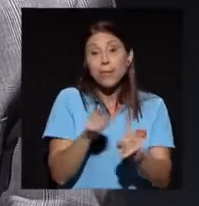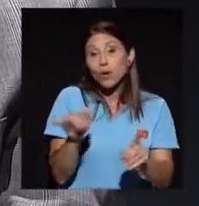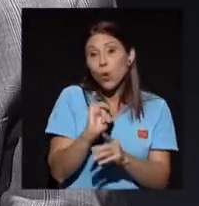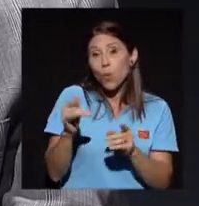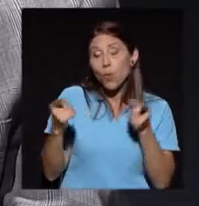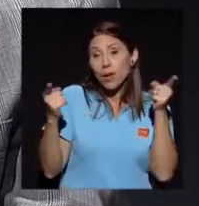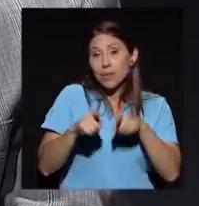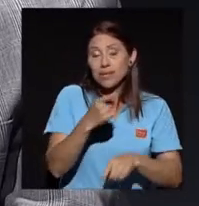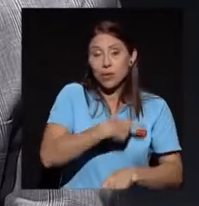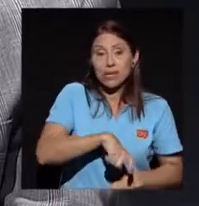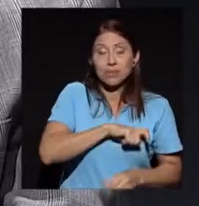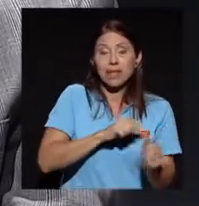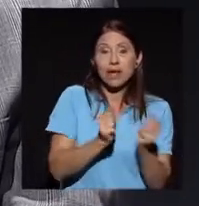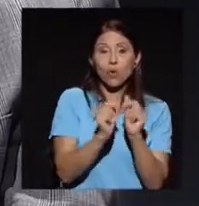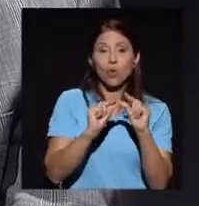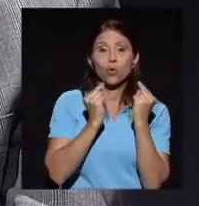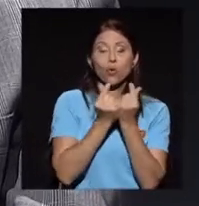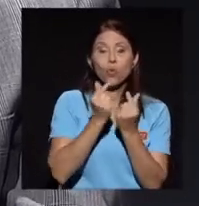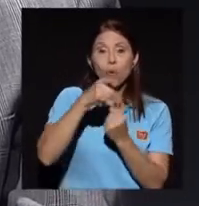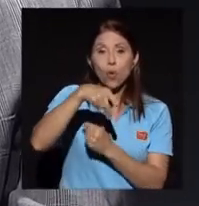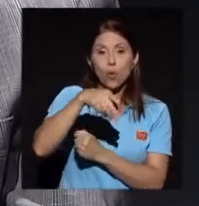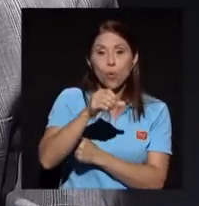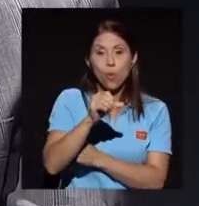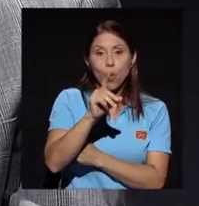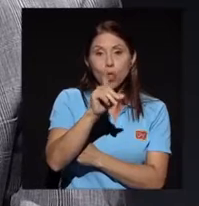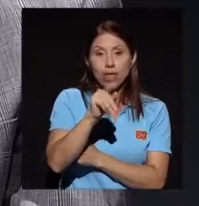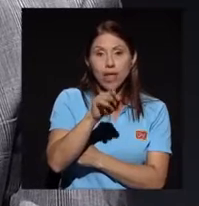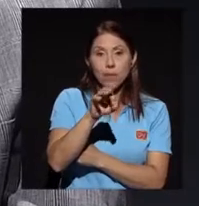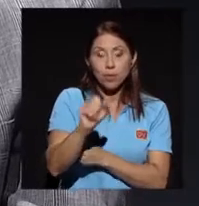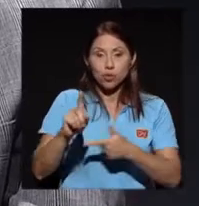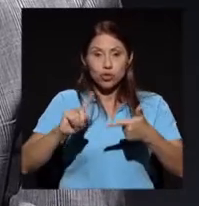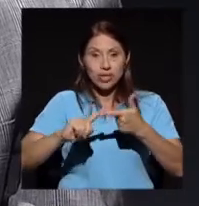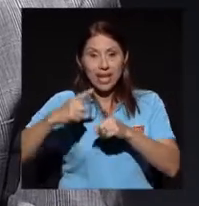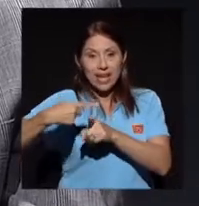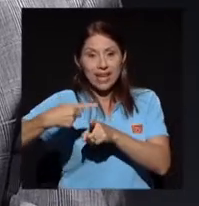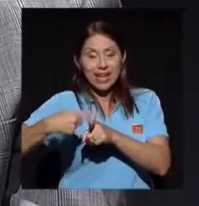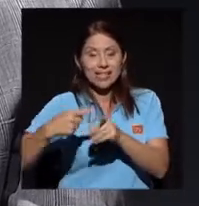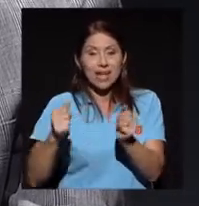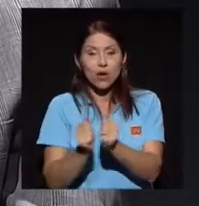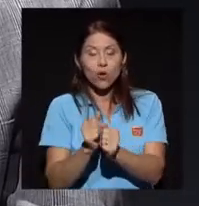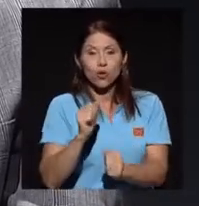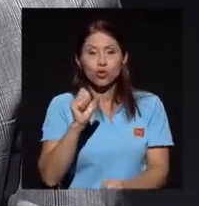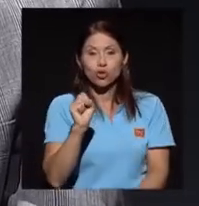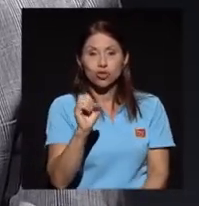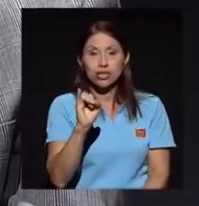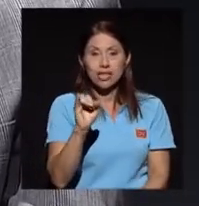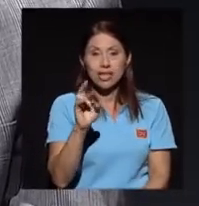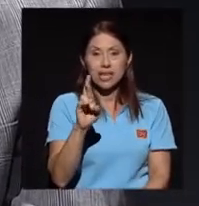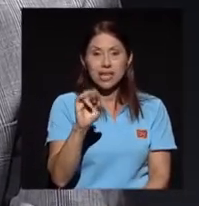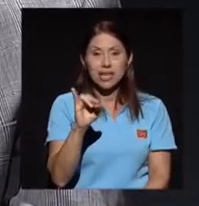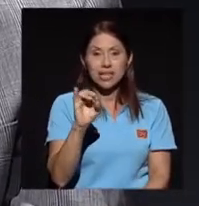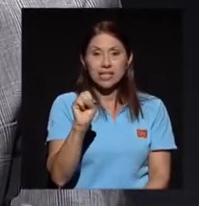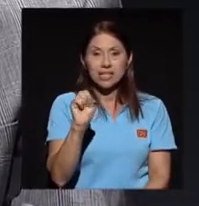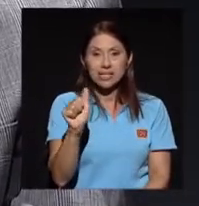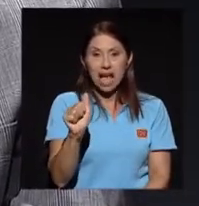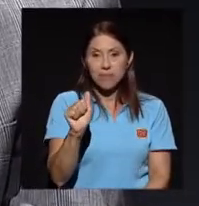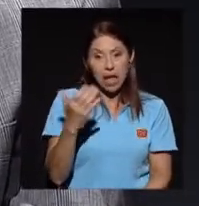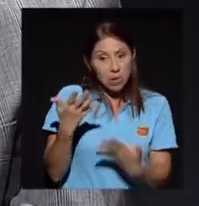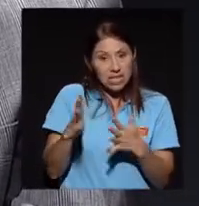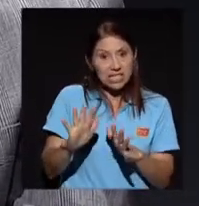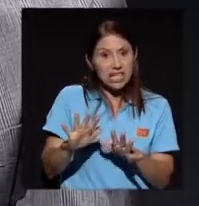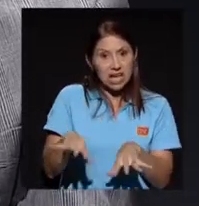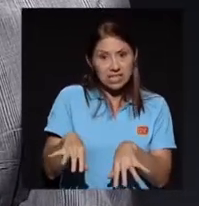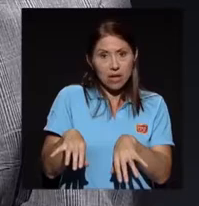y en grecia con syriza aunque syriza en el poder como que se ha moderado como sucede muy a menudo